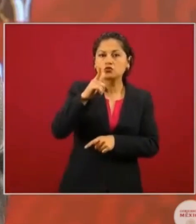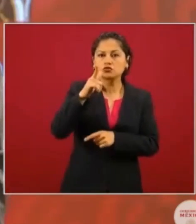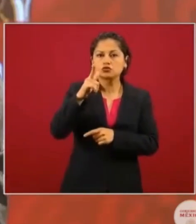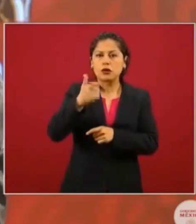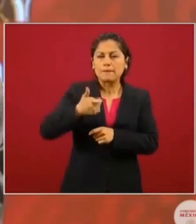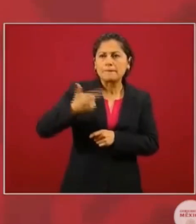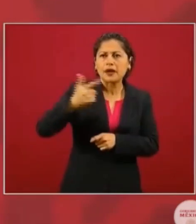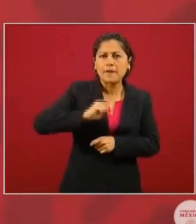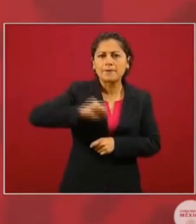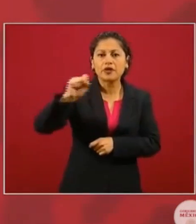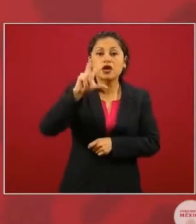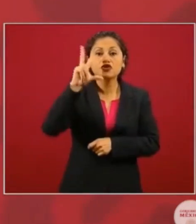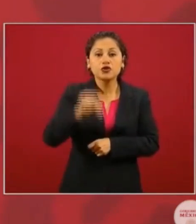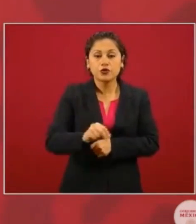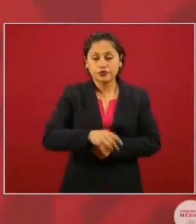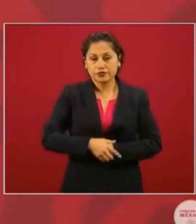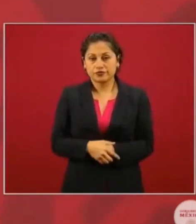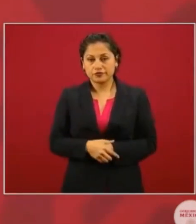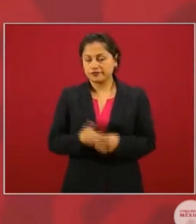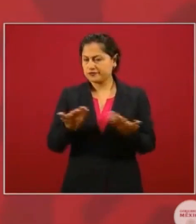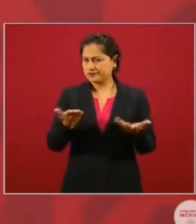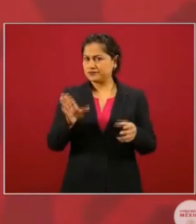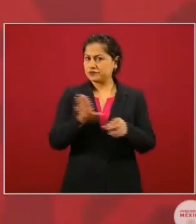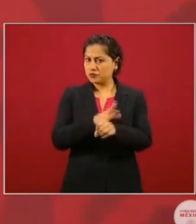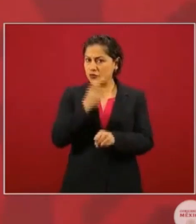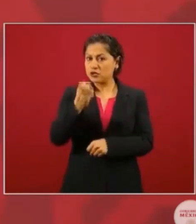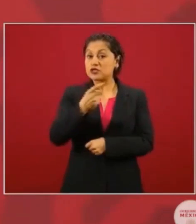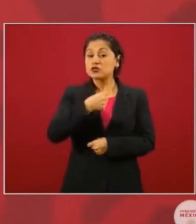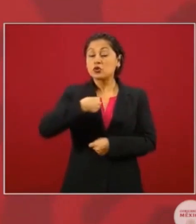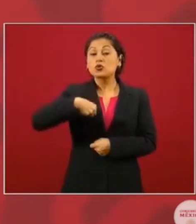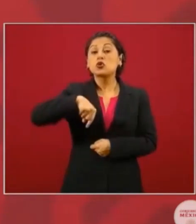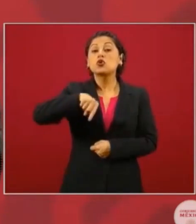Entonces, no vamos a expropiar,